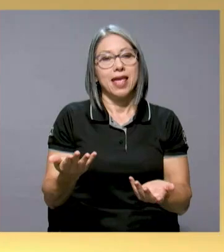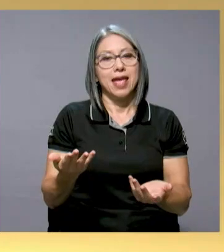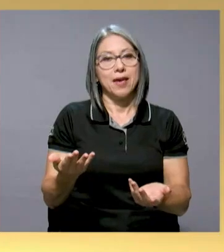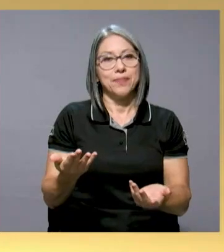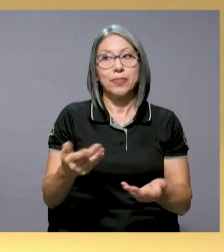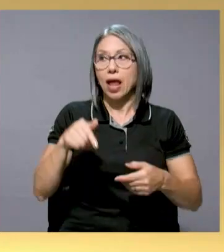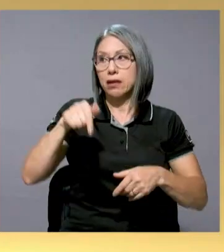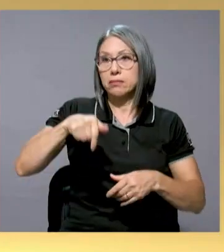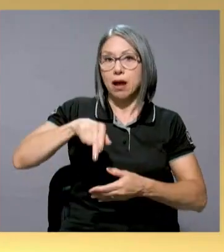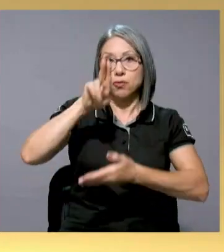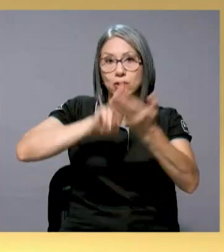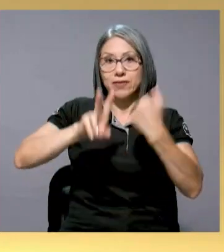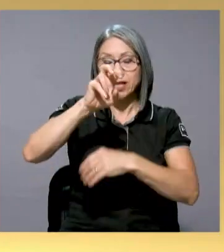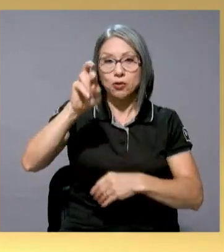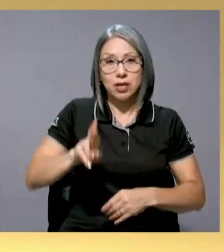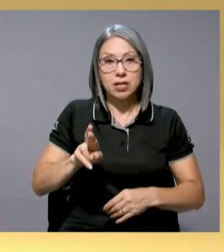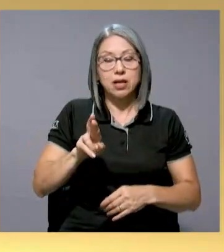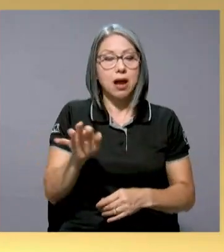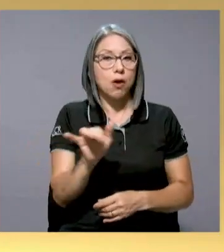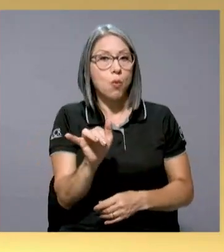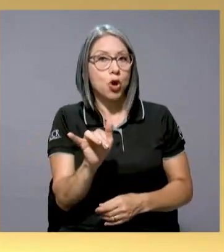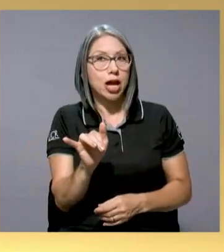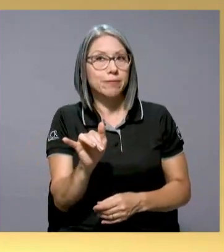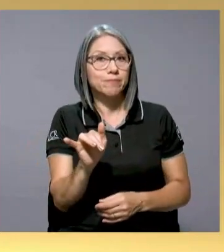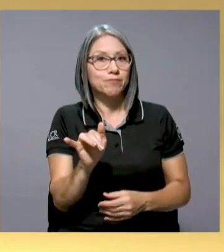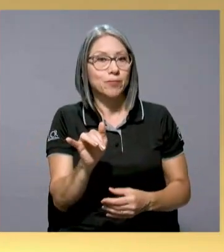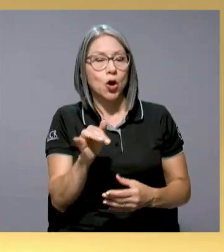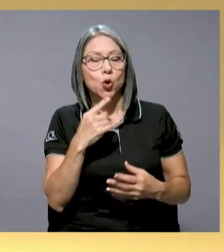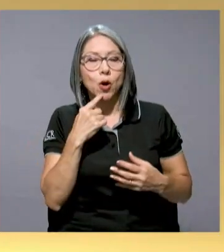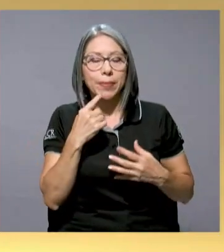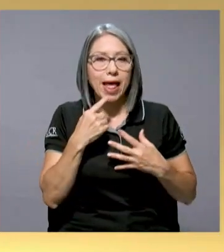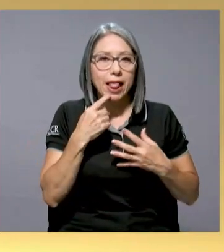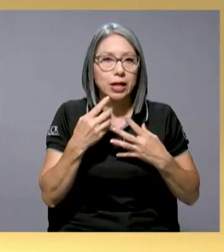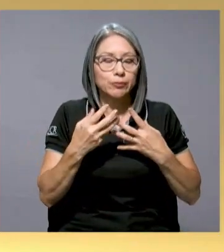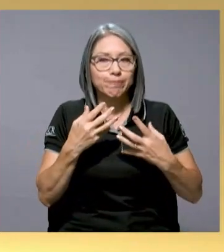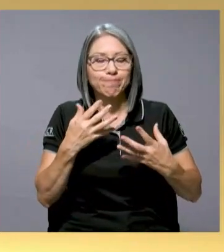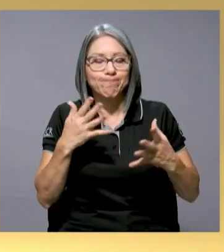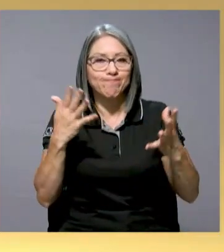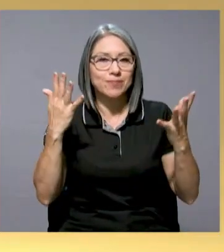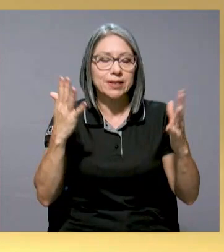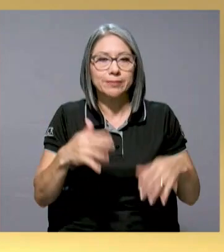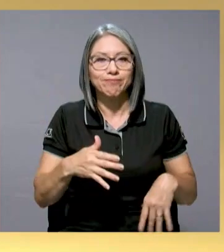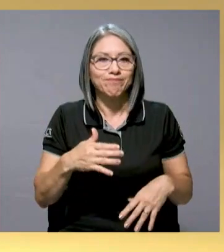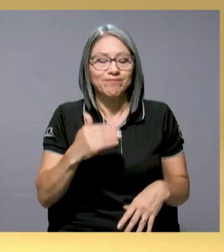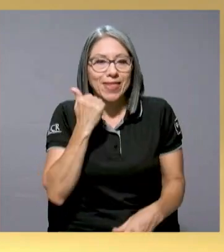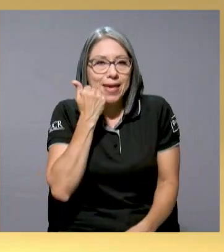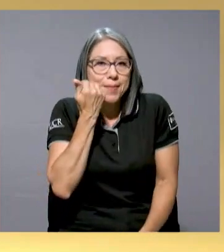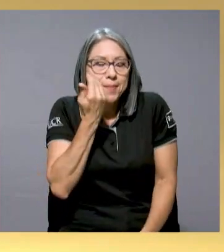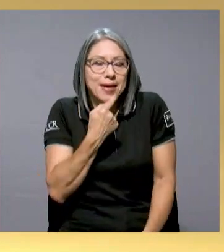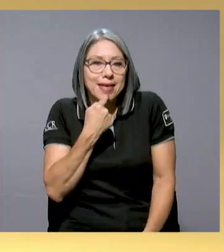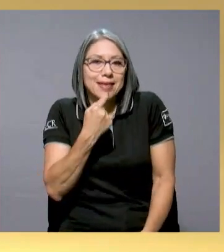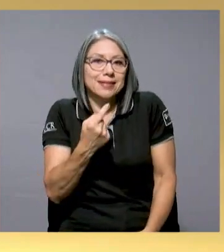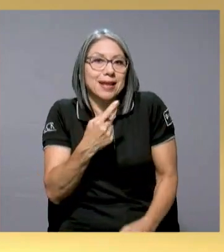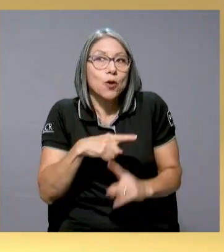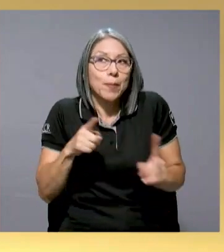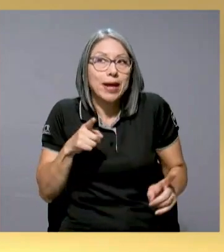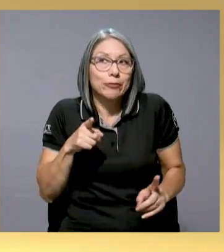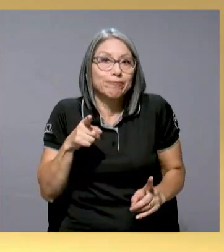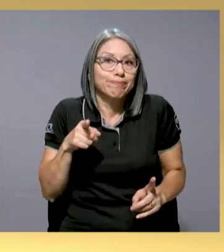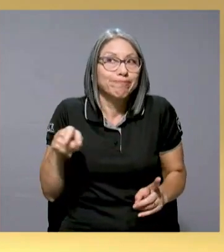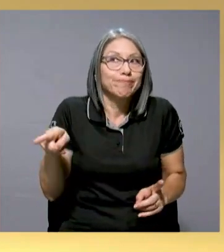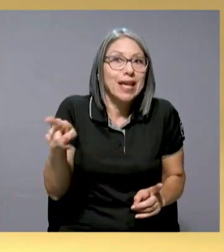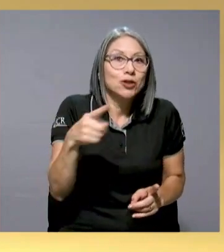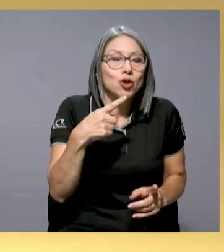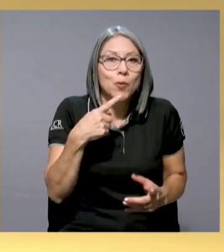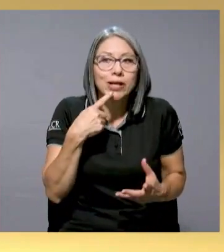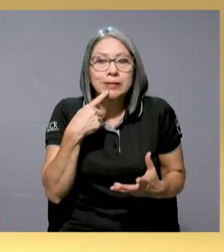la Universidad de Costa Rica como que se traba la lengua, qué pena decirlo, pero se les traba la lengua de